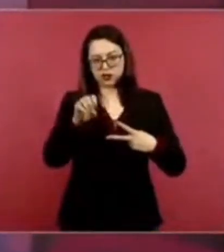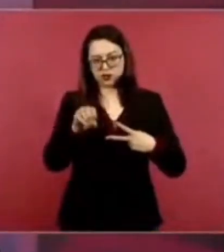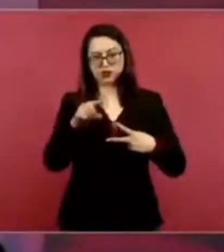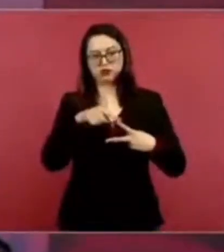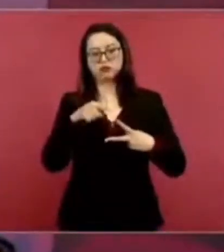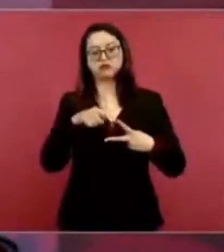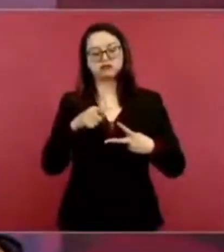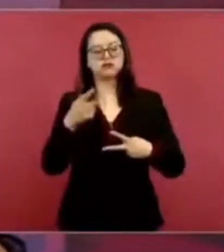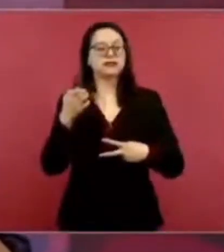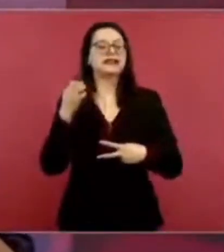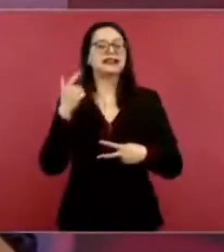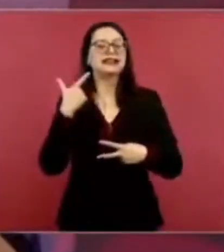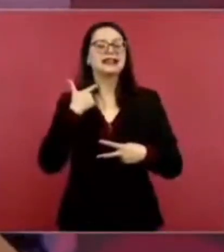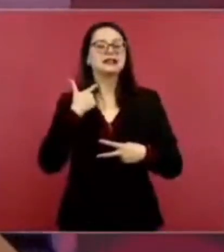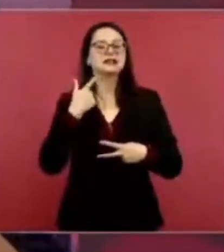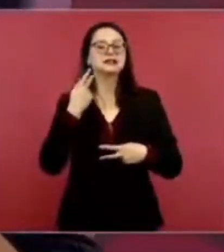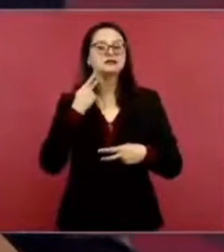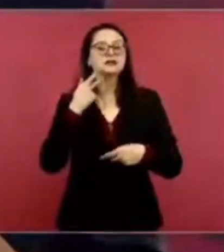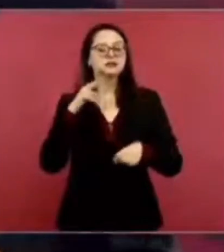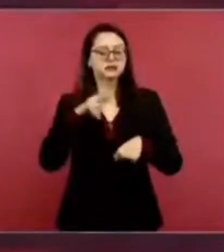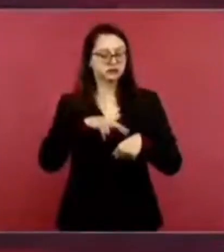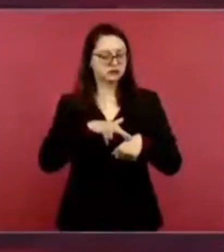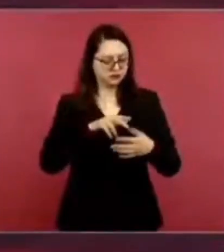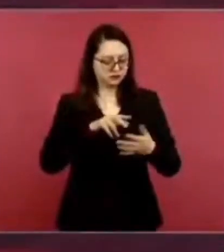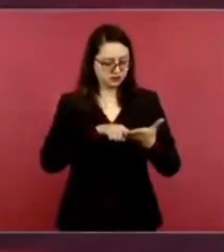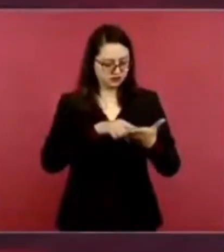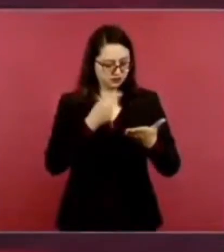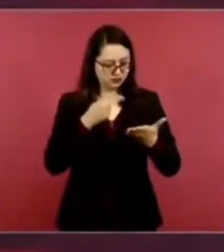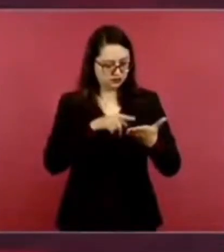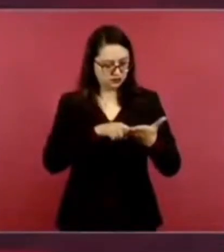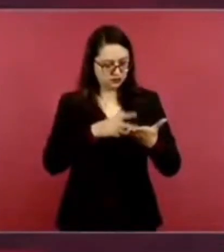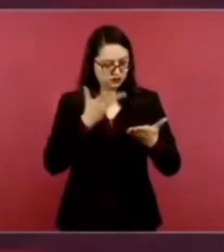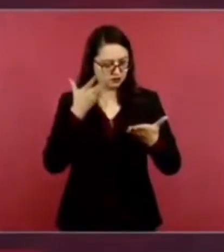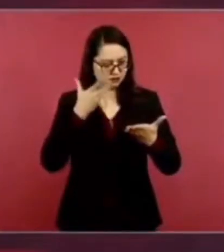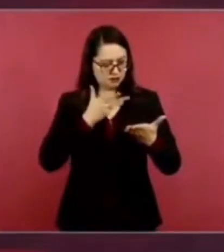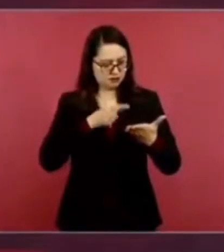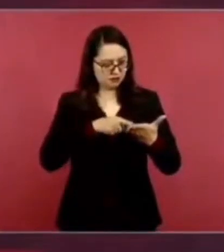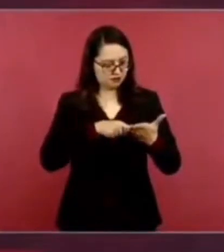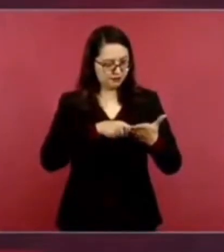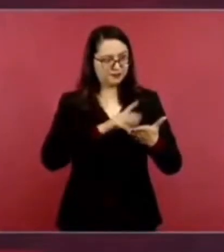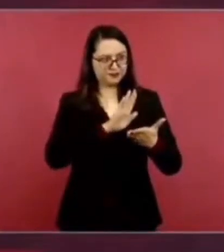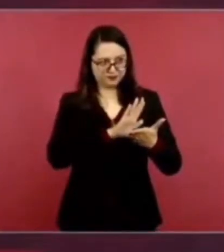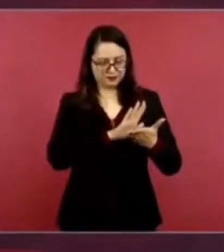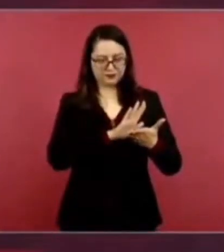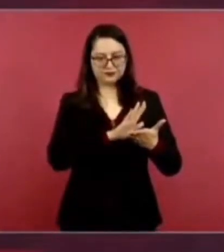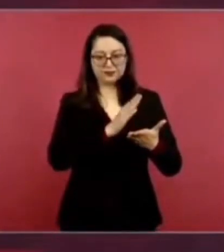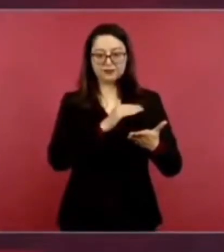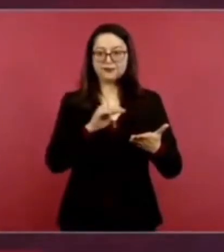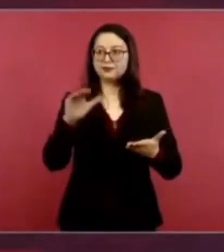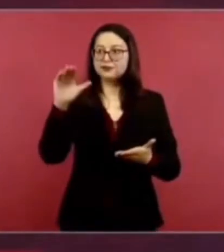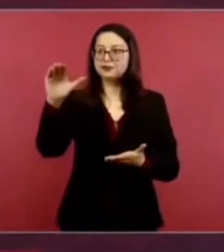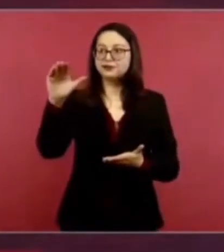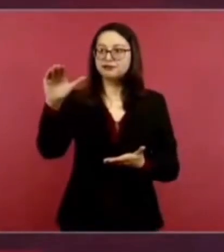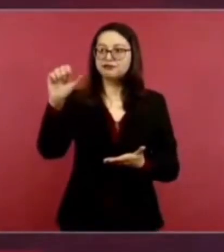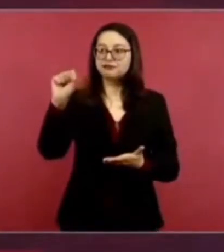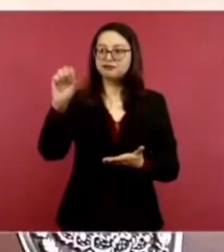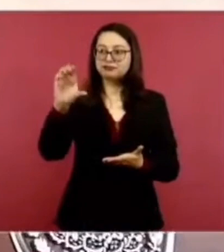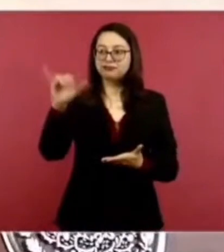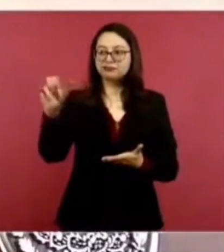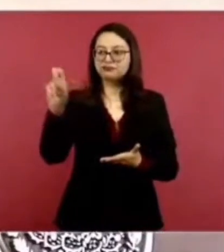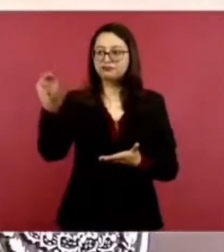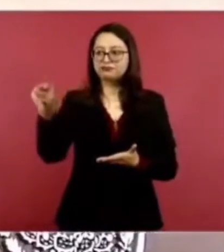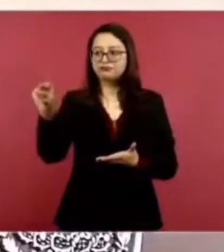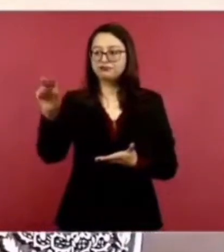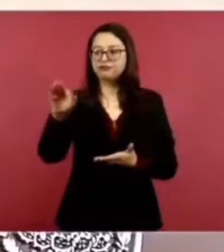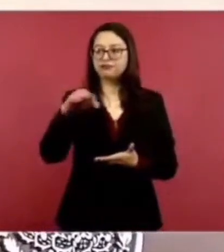caran y hablo con el presidente de la suprema corte y